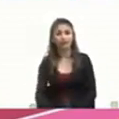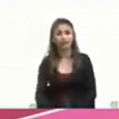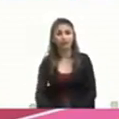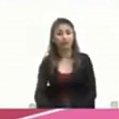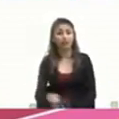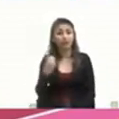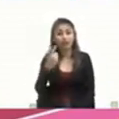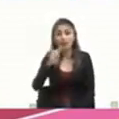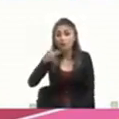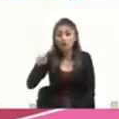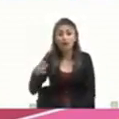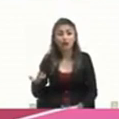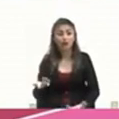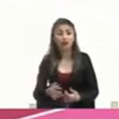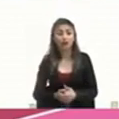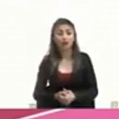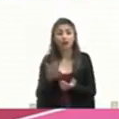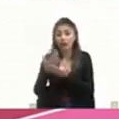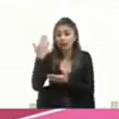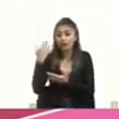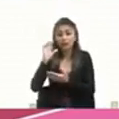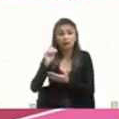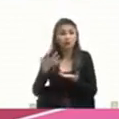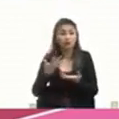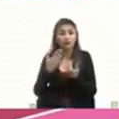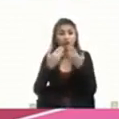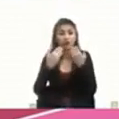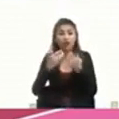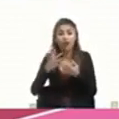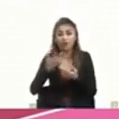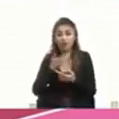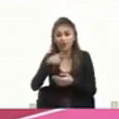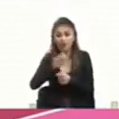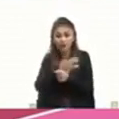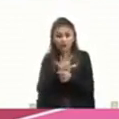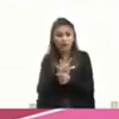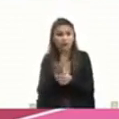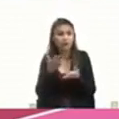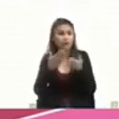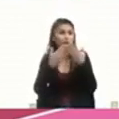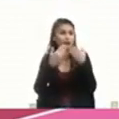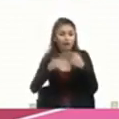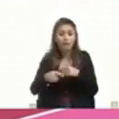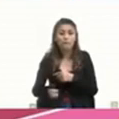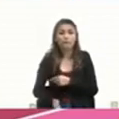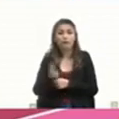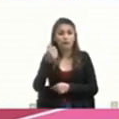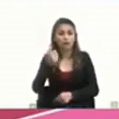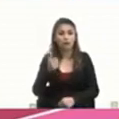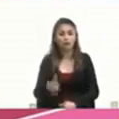que nunca habíamos enfrentado con un tema de pandemia,